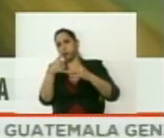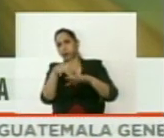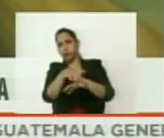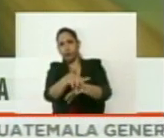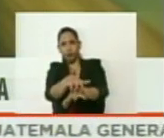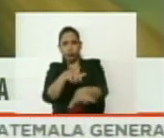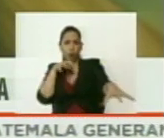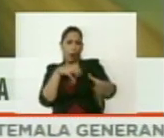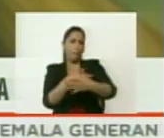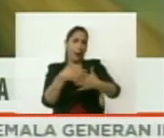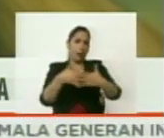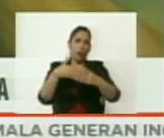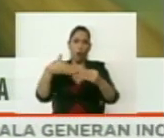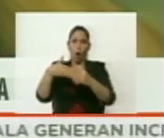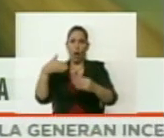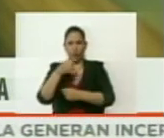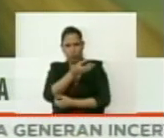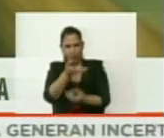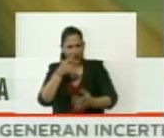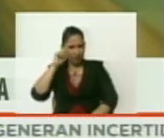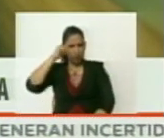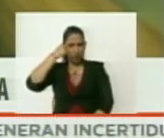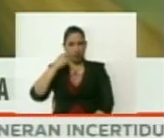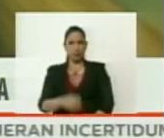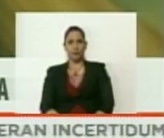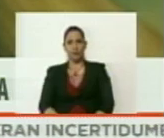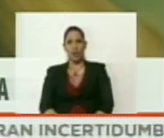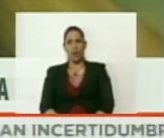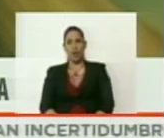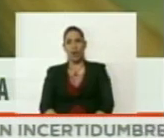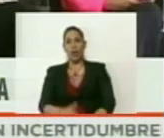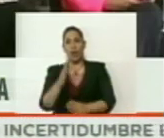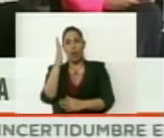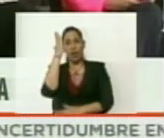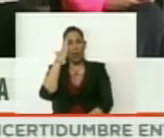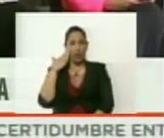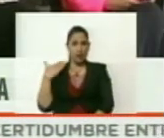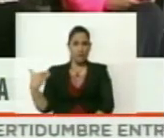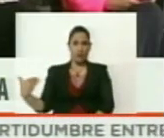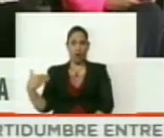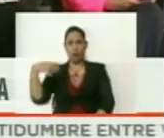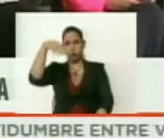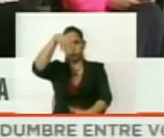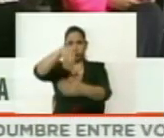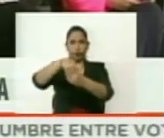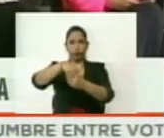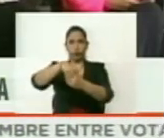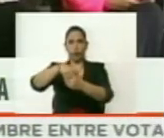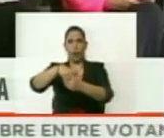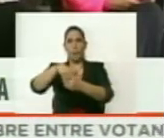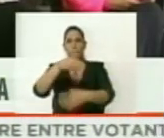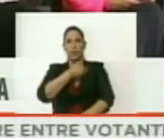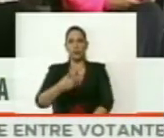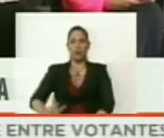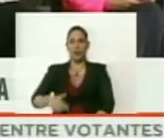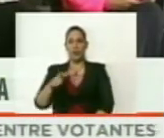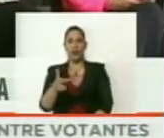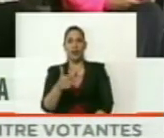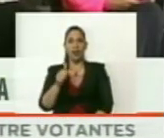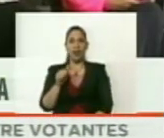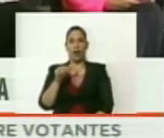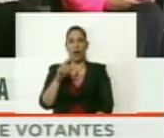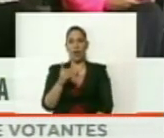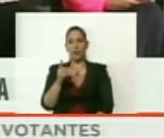dólares. Ustedes recordarán que en Libia, cuando le invadieron, el presidente Muammar al-Gaddafi tenía cerca